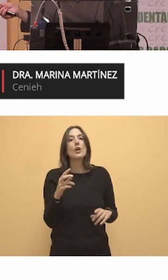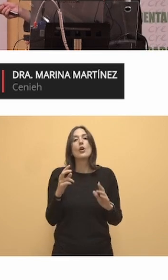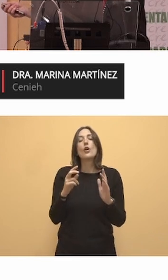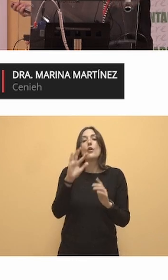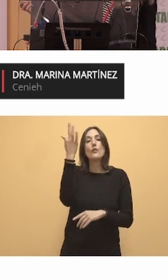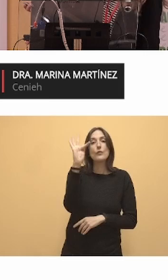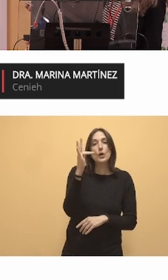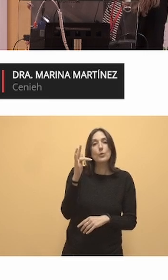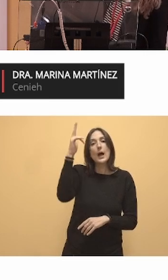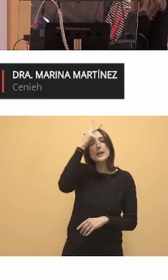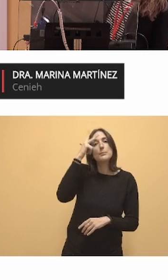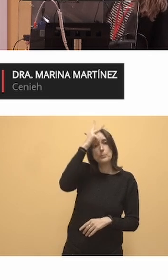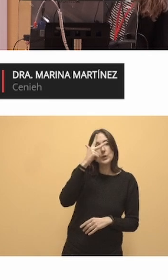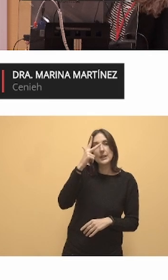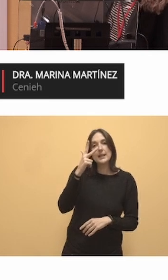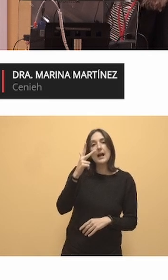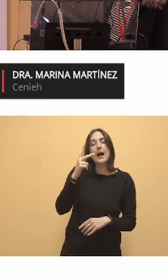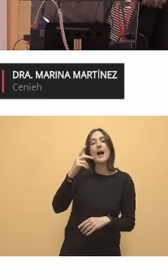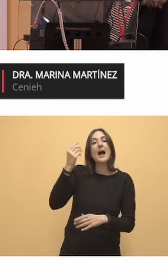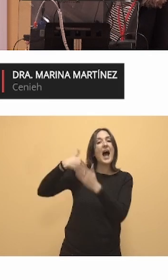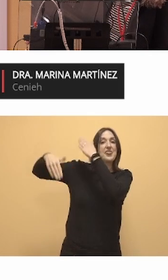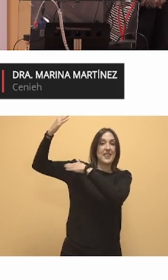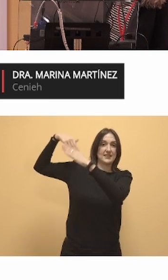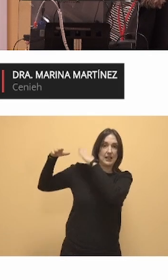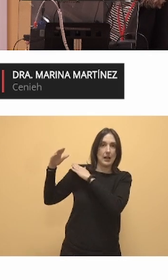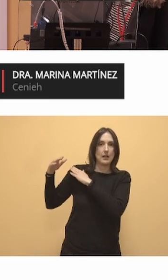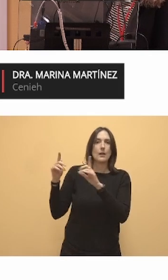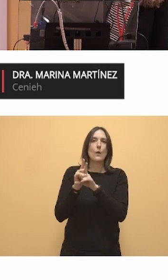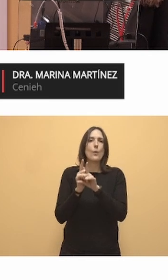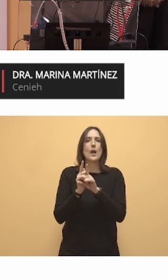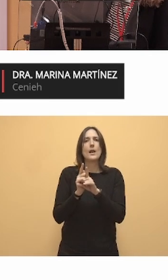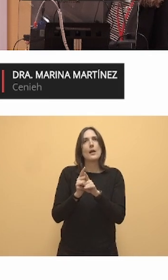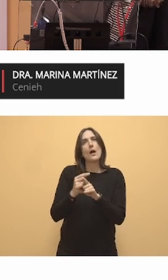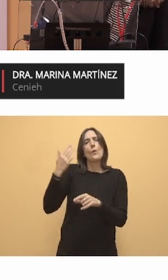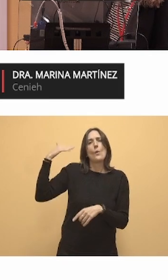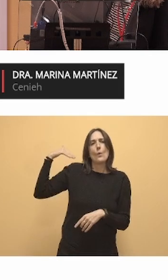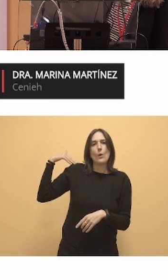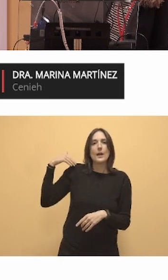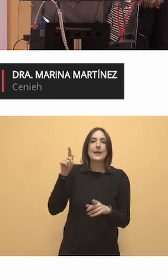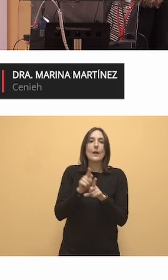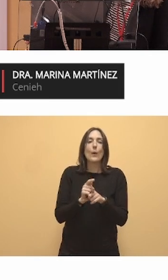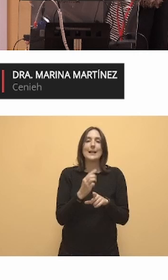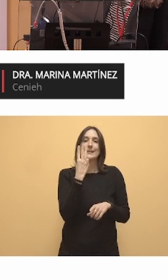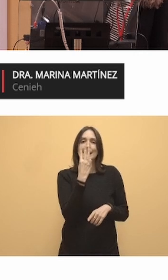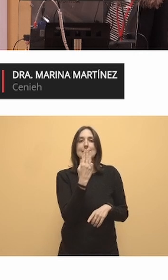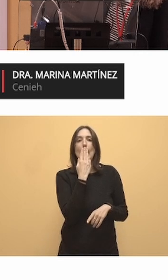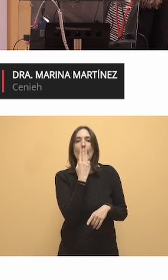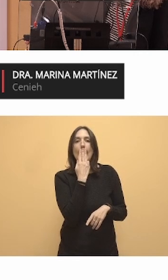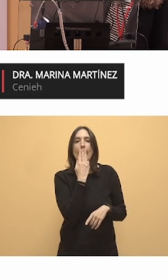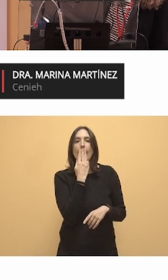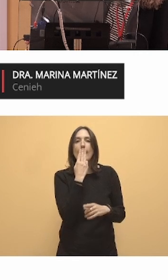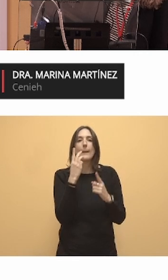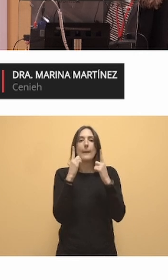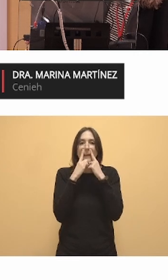ancestral, donde estaban o existían esos 3 incisivos, un